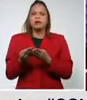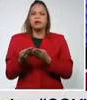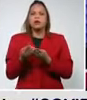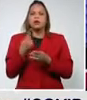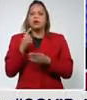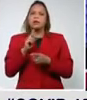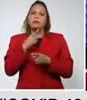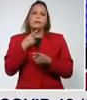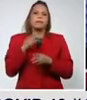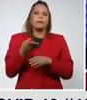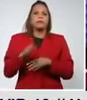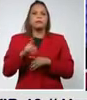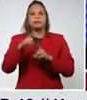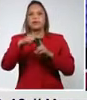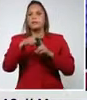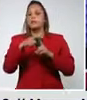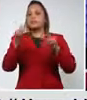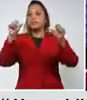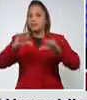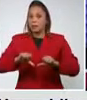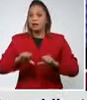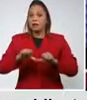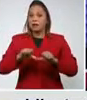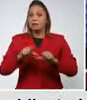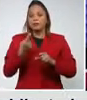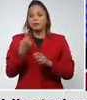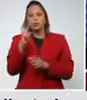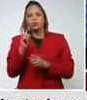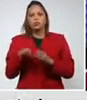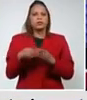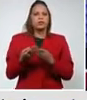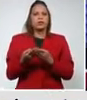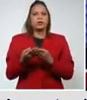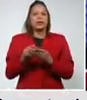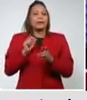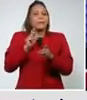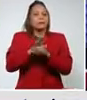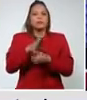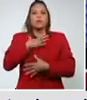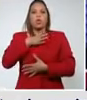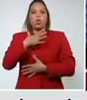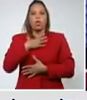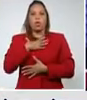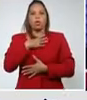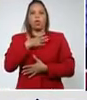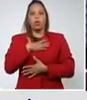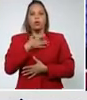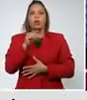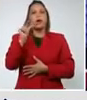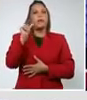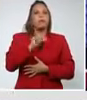intensiva. Sus síntomas iniciales fueron tos y escasa expectoración.